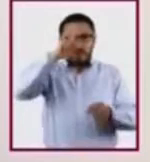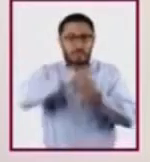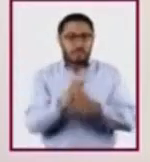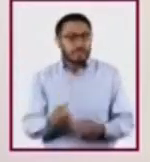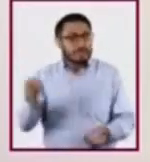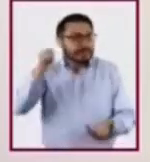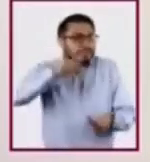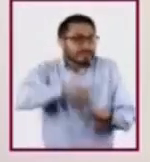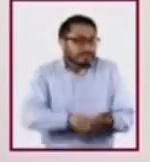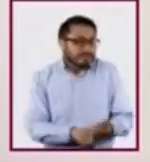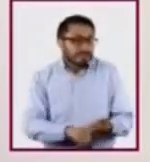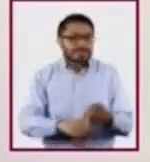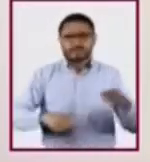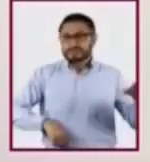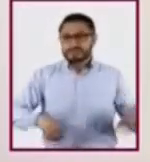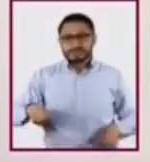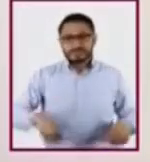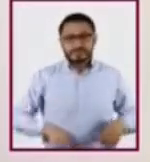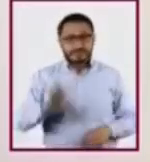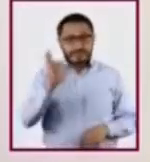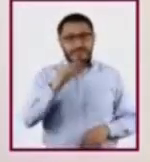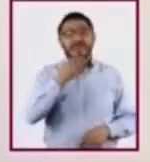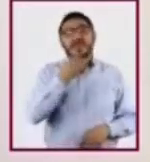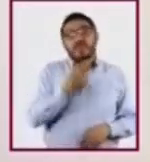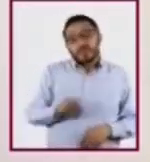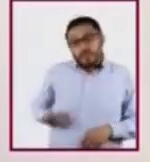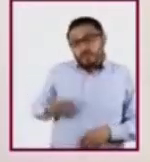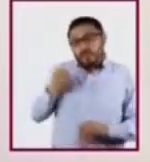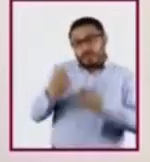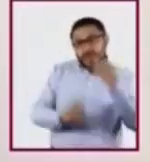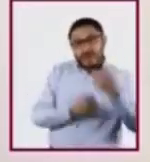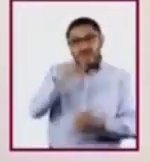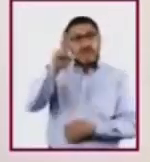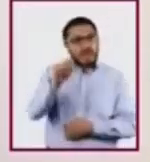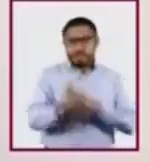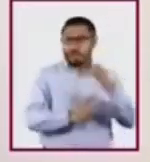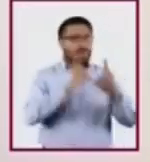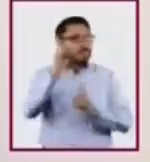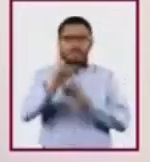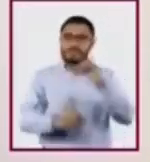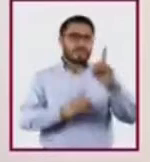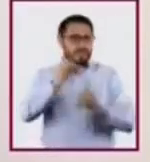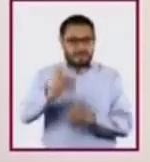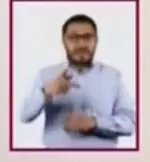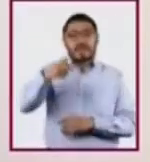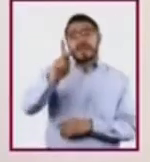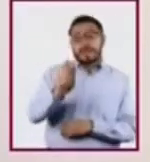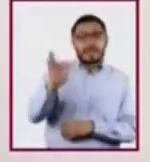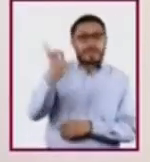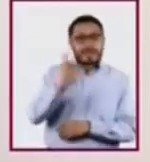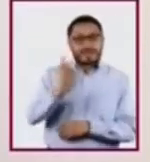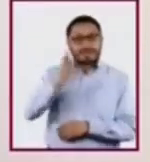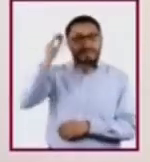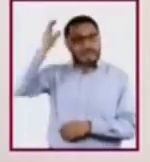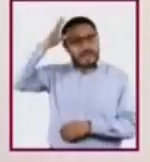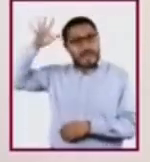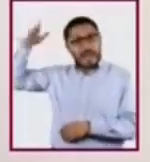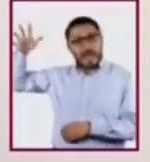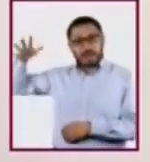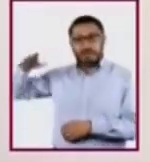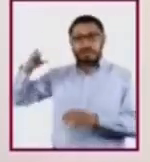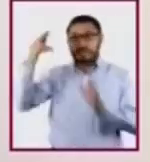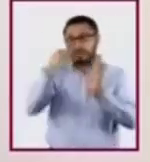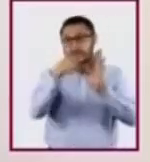integrador. Si estos son jugados por niños, no suelen considerarse deportes, pero si lo juegan adultos y bajo